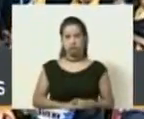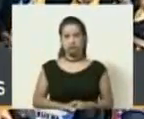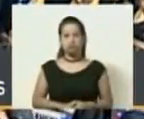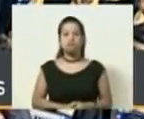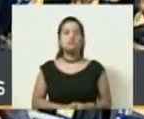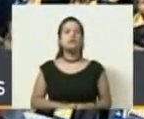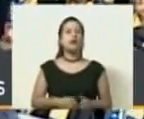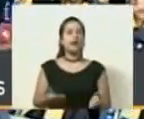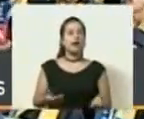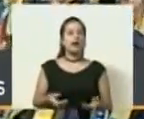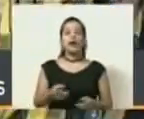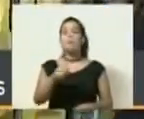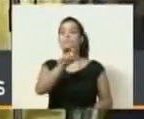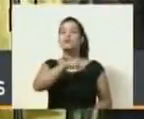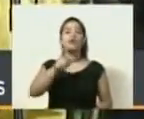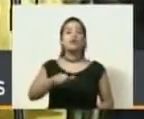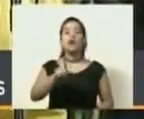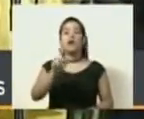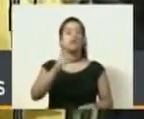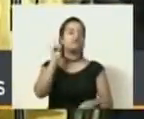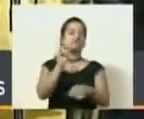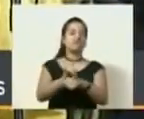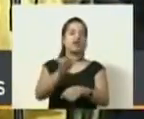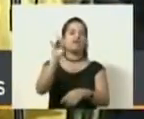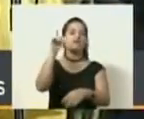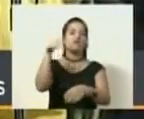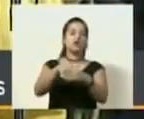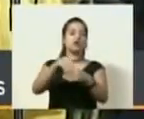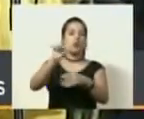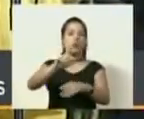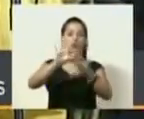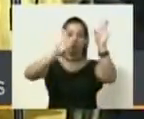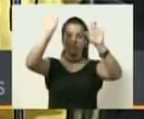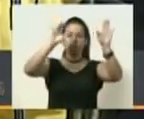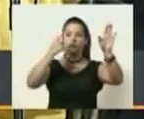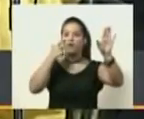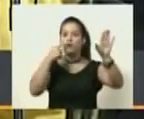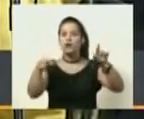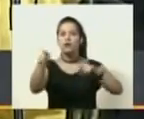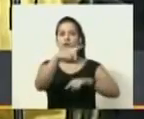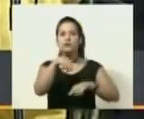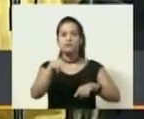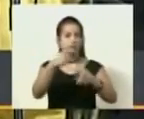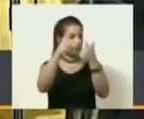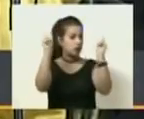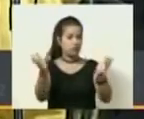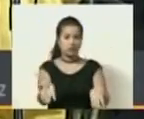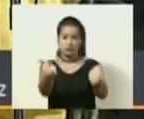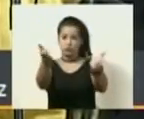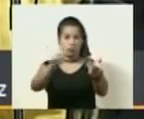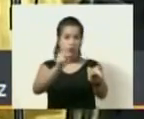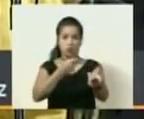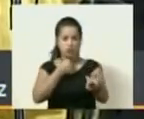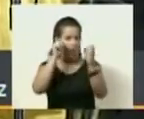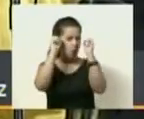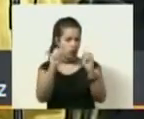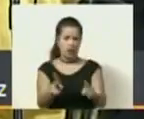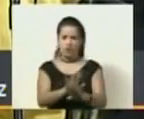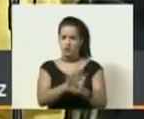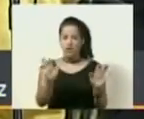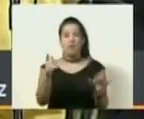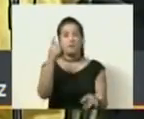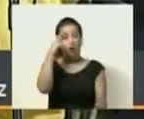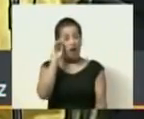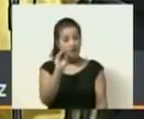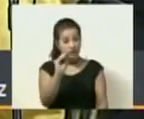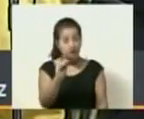Levanten la mano los que no van a votar el domingo 30 de julio. Son libres. Pero tienen que saber que el 30 de